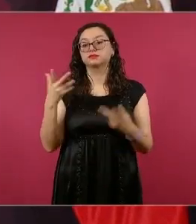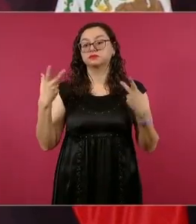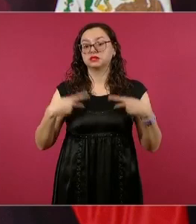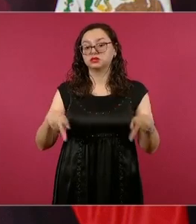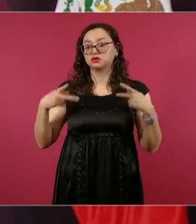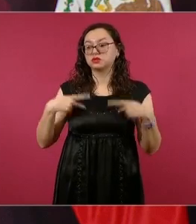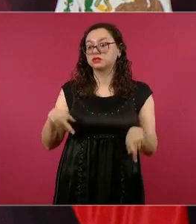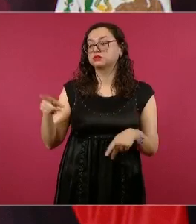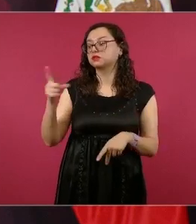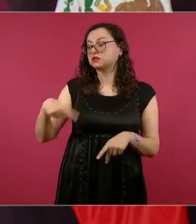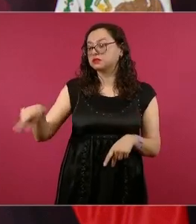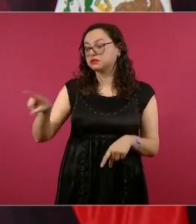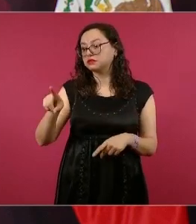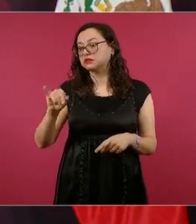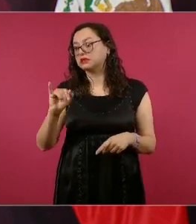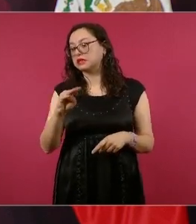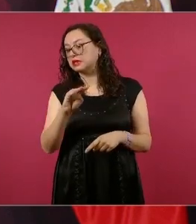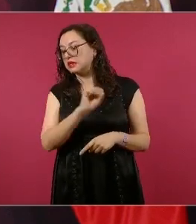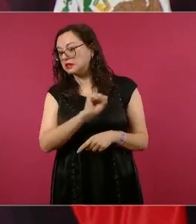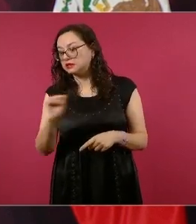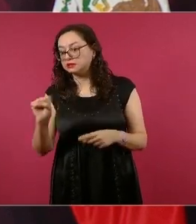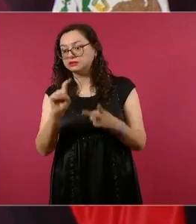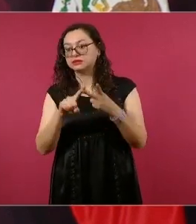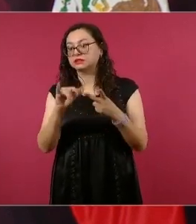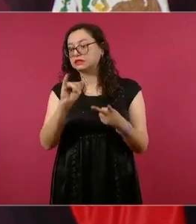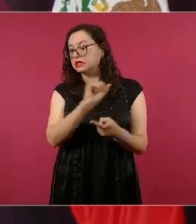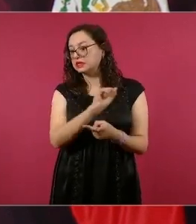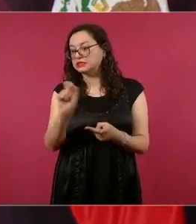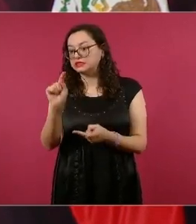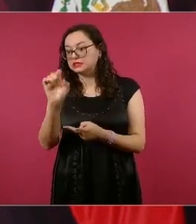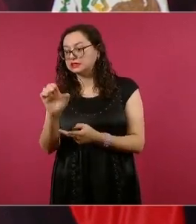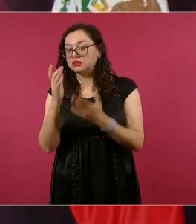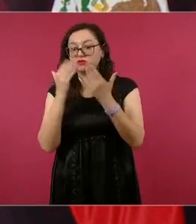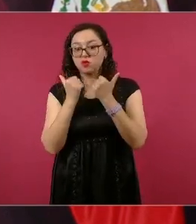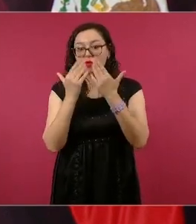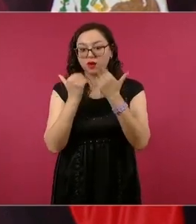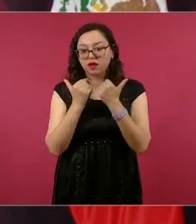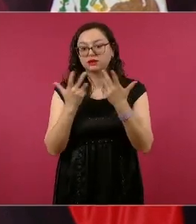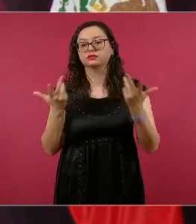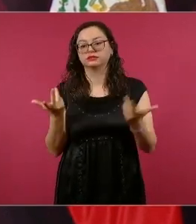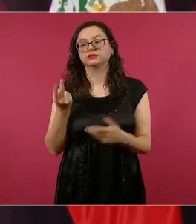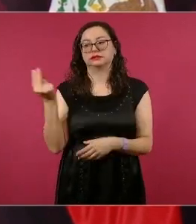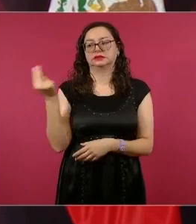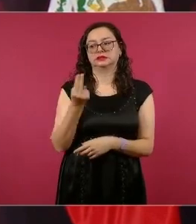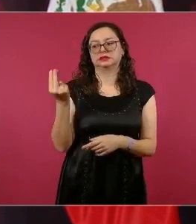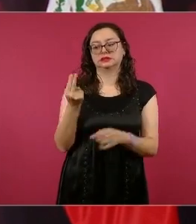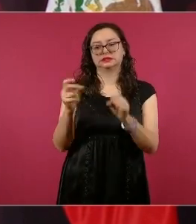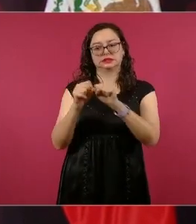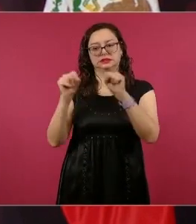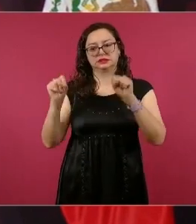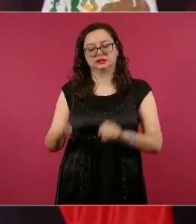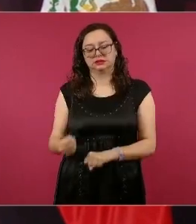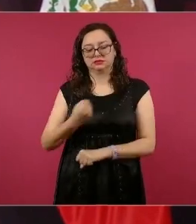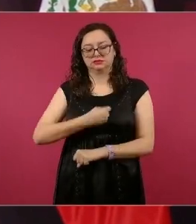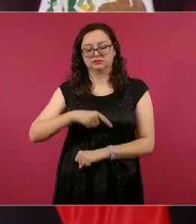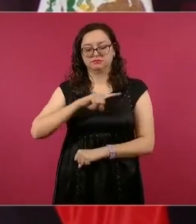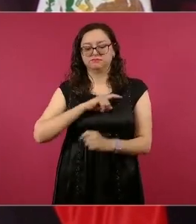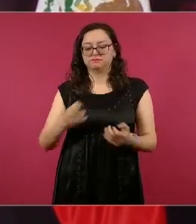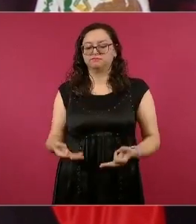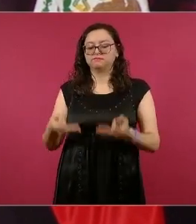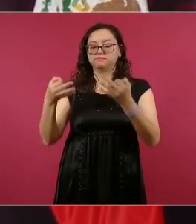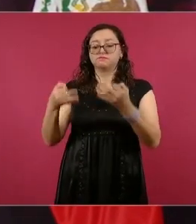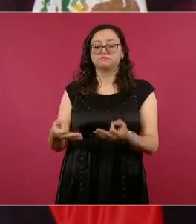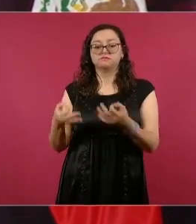seguridad social, que es la mitad de los mexicanos. Este es